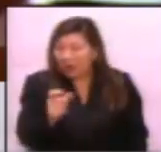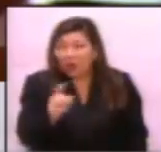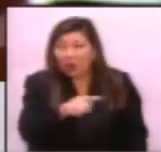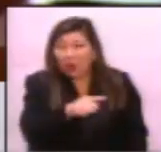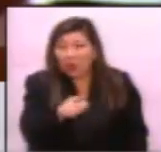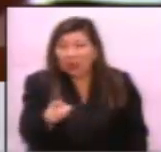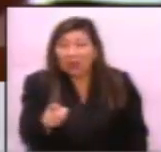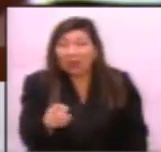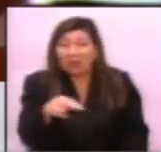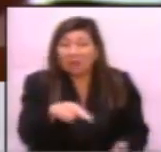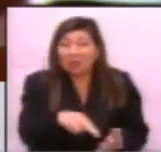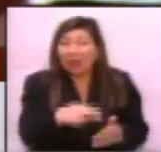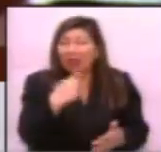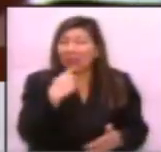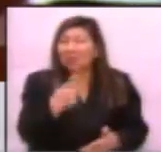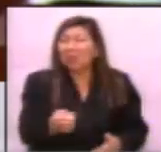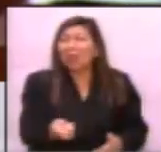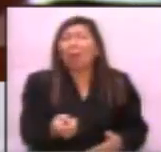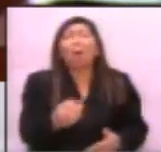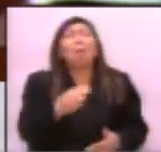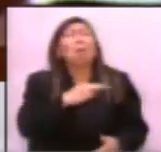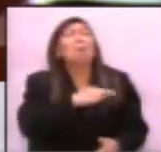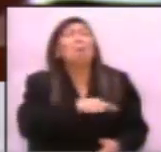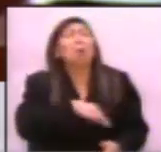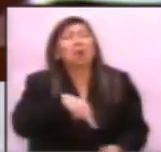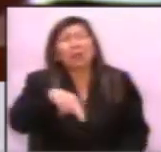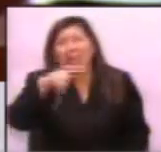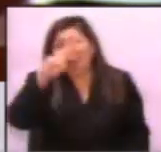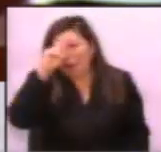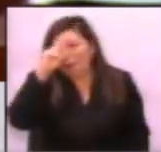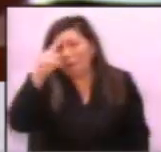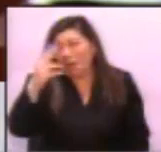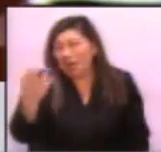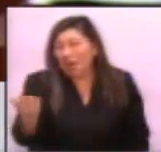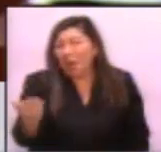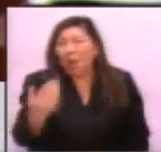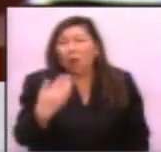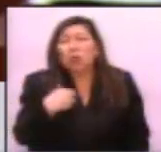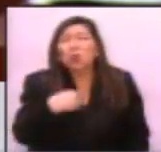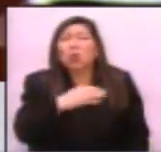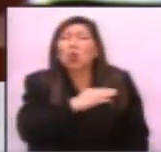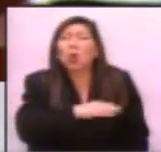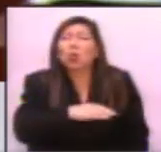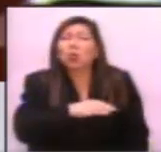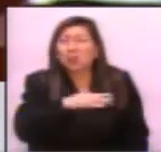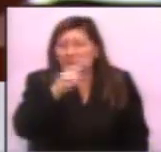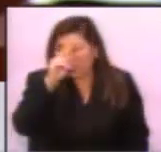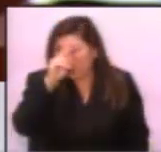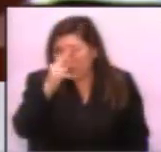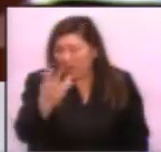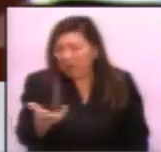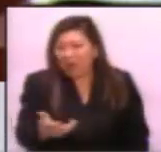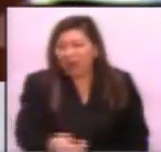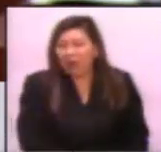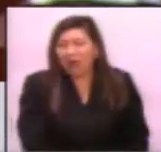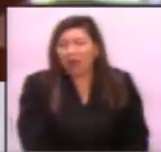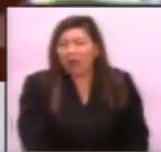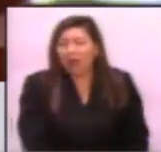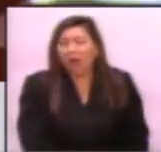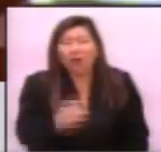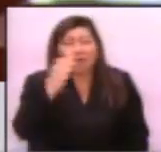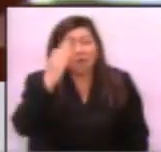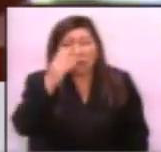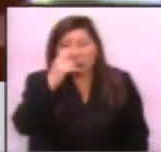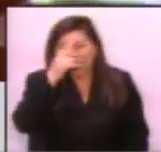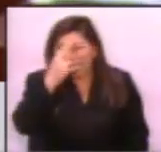que ustedes se paren hoy día y digan: por la moralidad del Perú, por la conciencia del Perú, por el